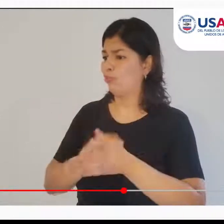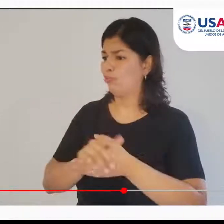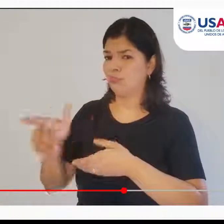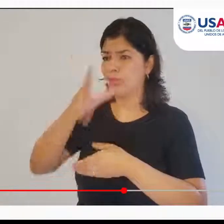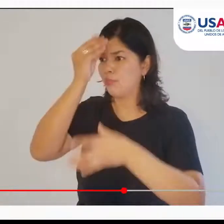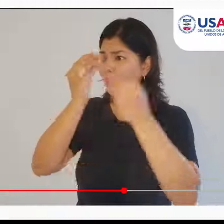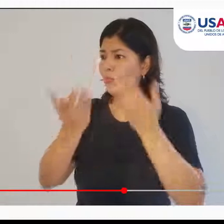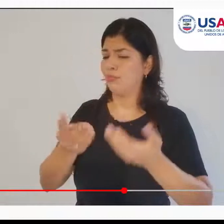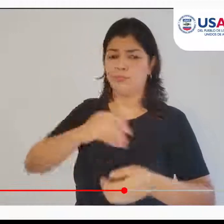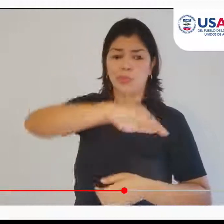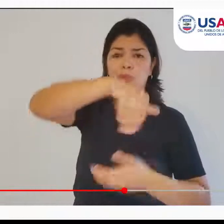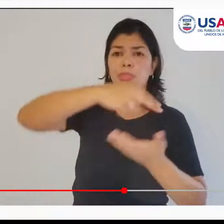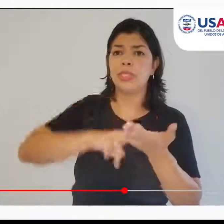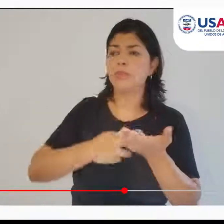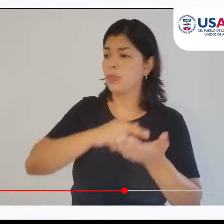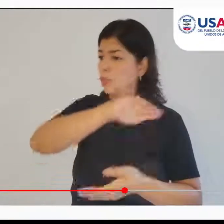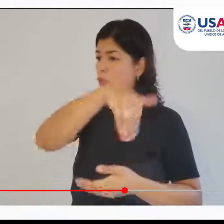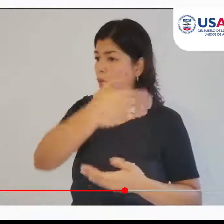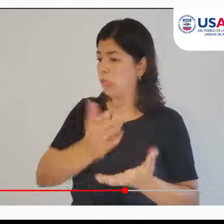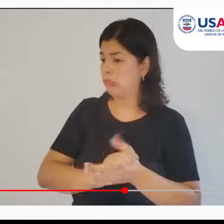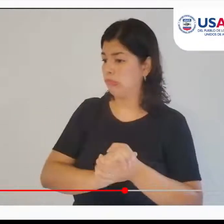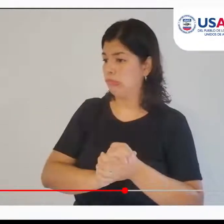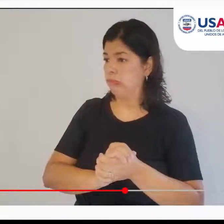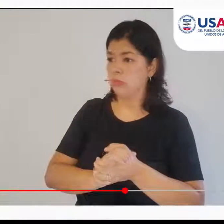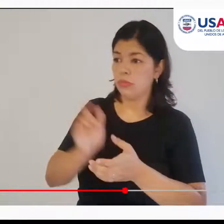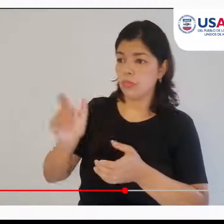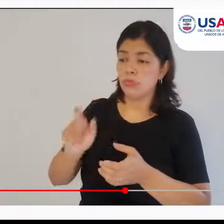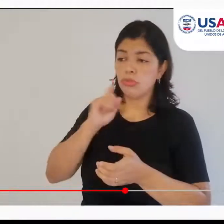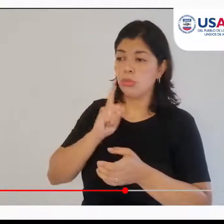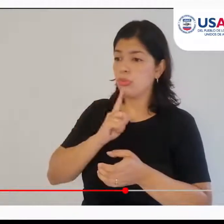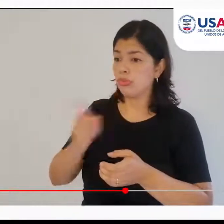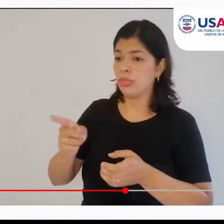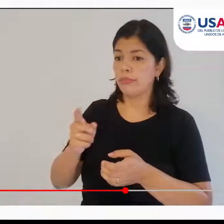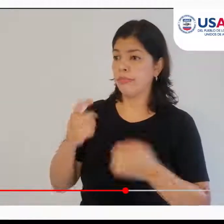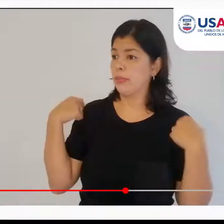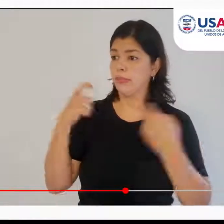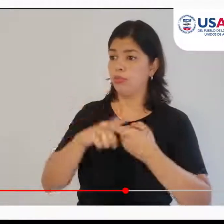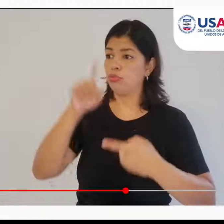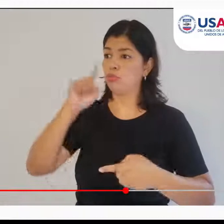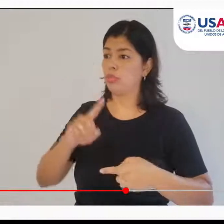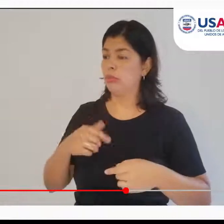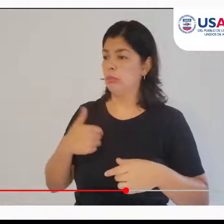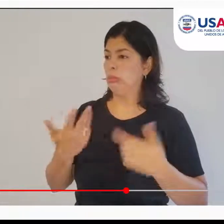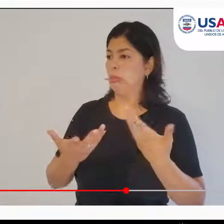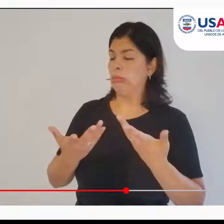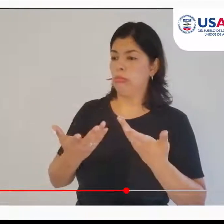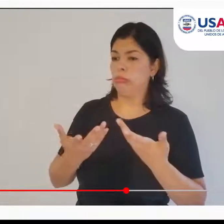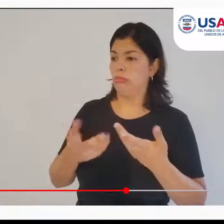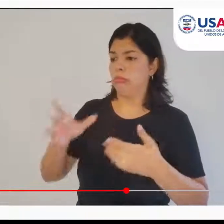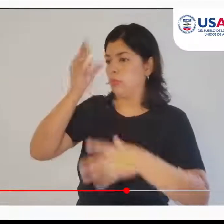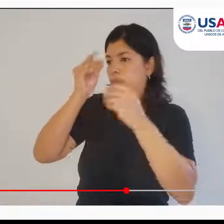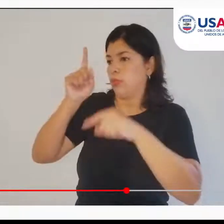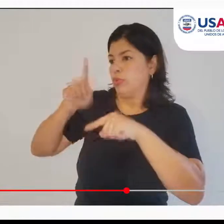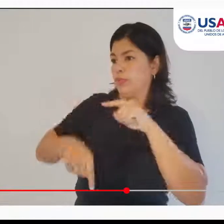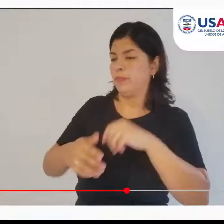poder aprender, no habían intérpretes, no tenían la capacidad de aprender por no manejar la misma lengua. Pero gracias a que la